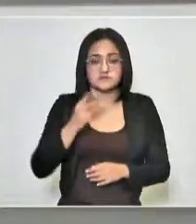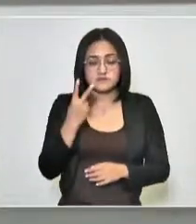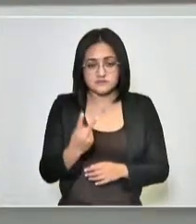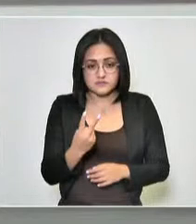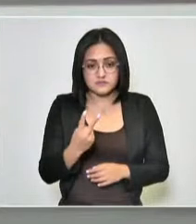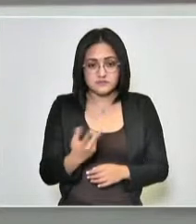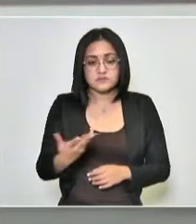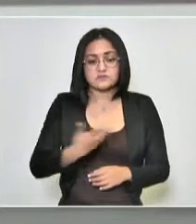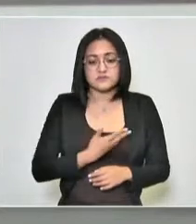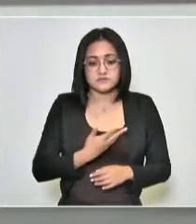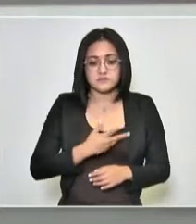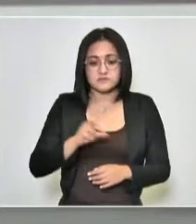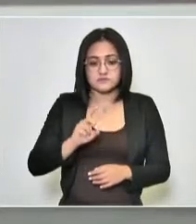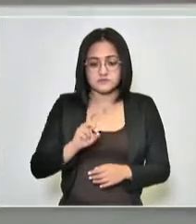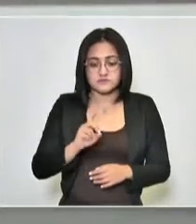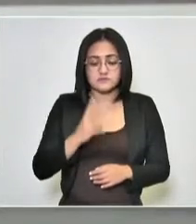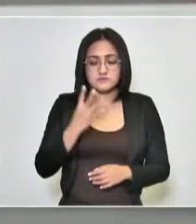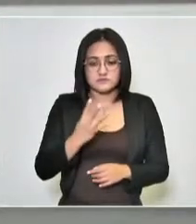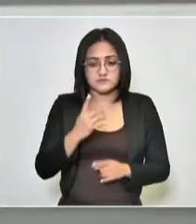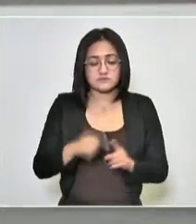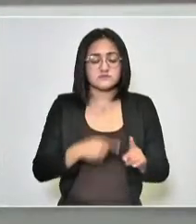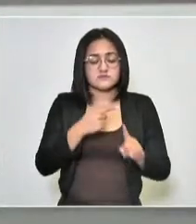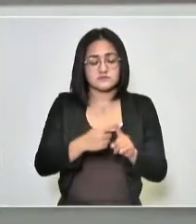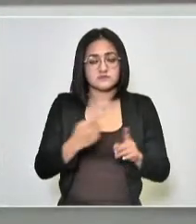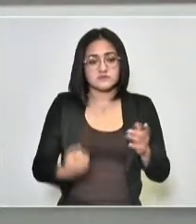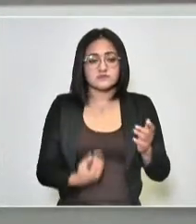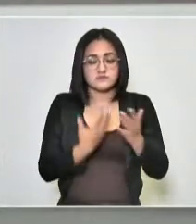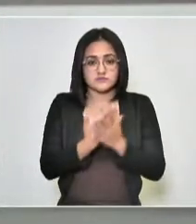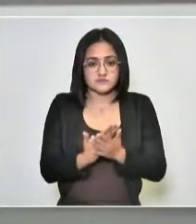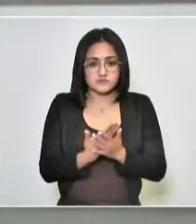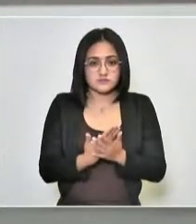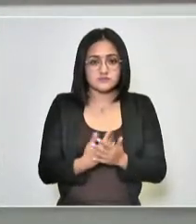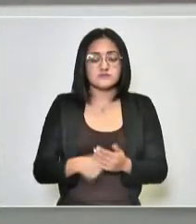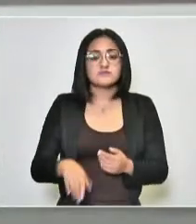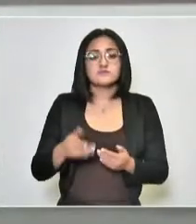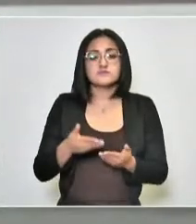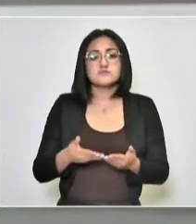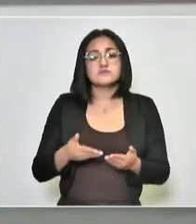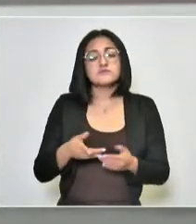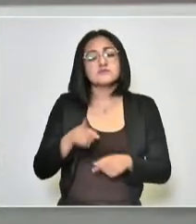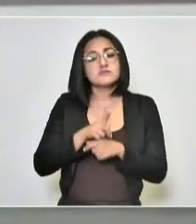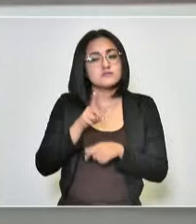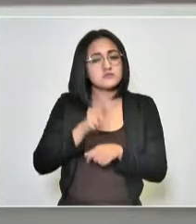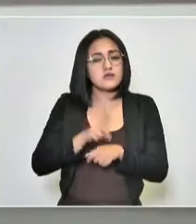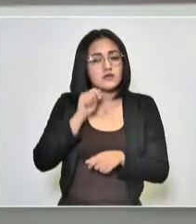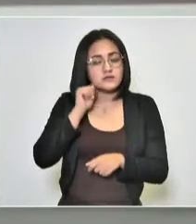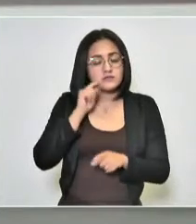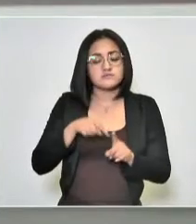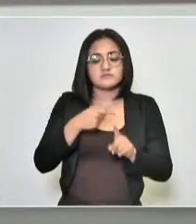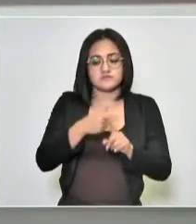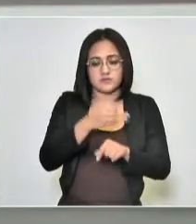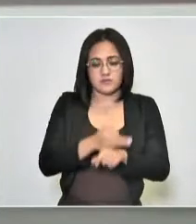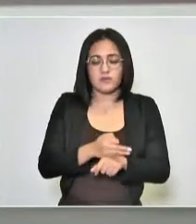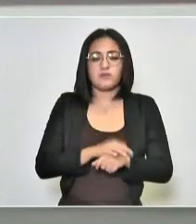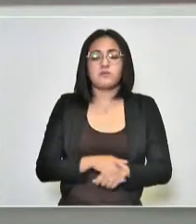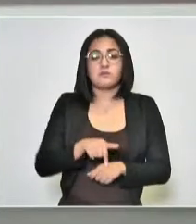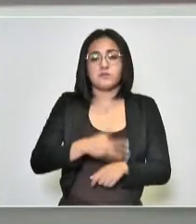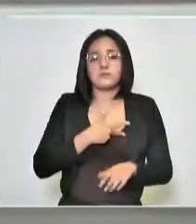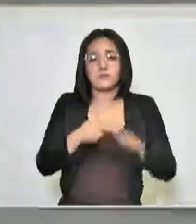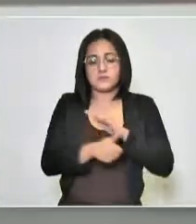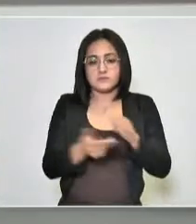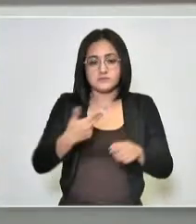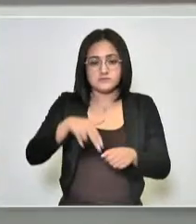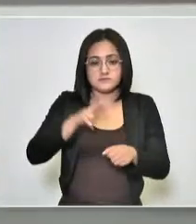156,442, teniendo 34 casos nuevos activos en comparación al día de ayer. Tenemos casos activos